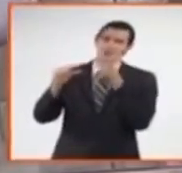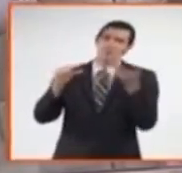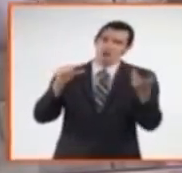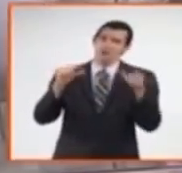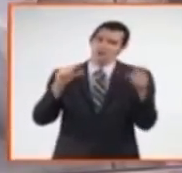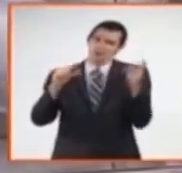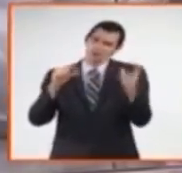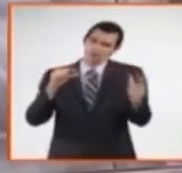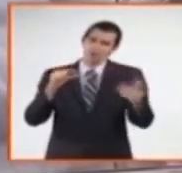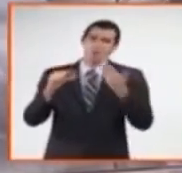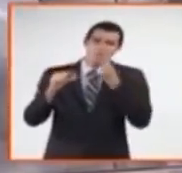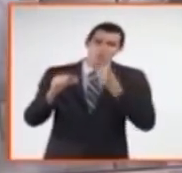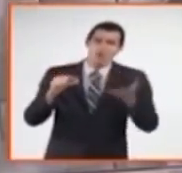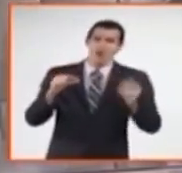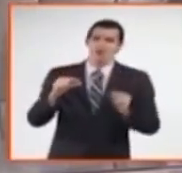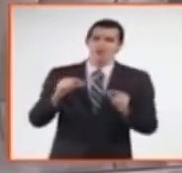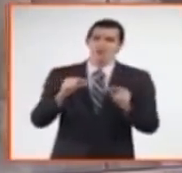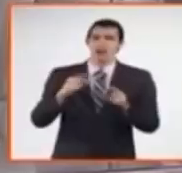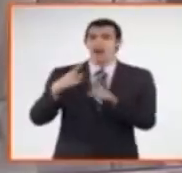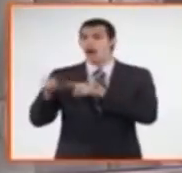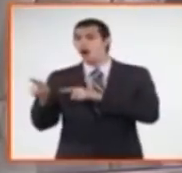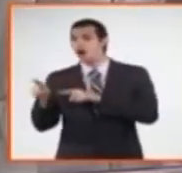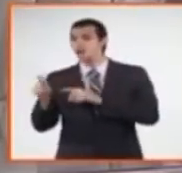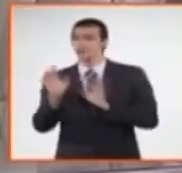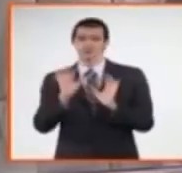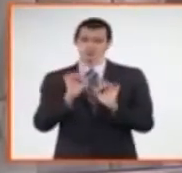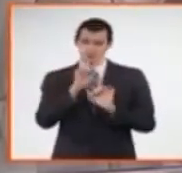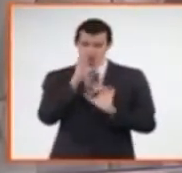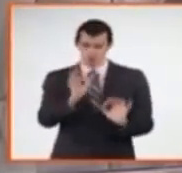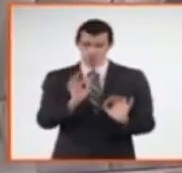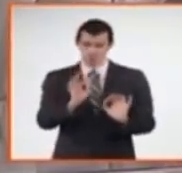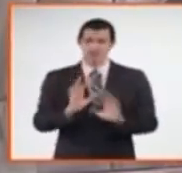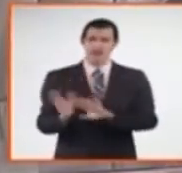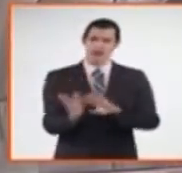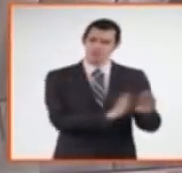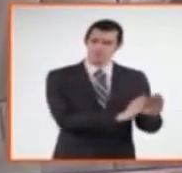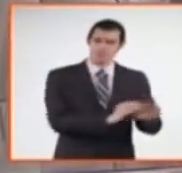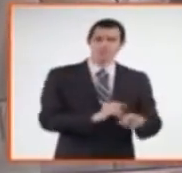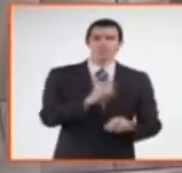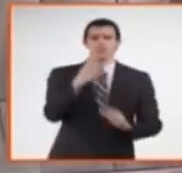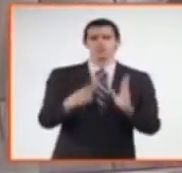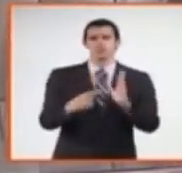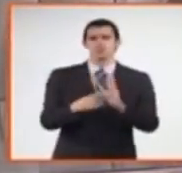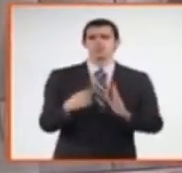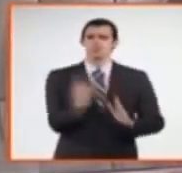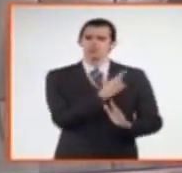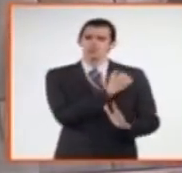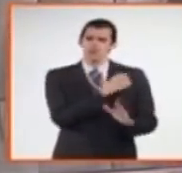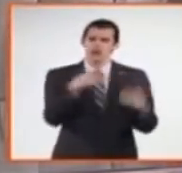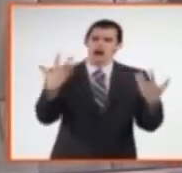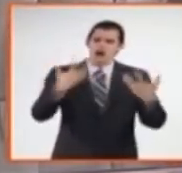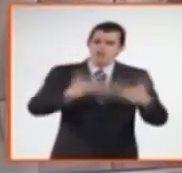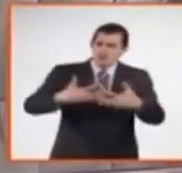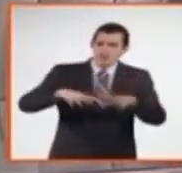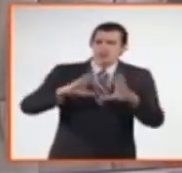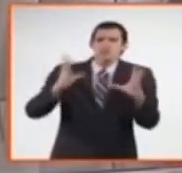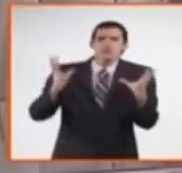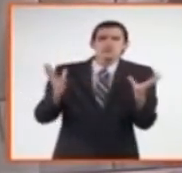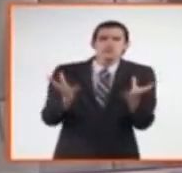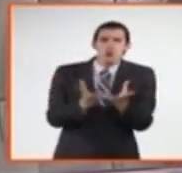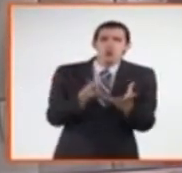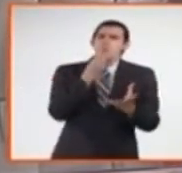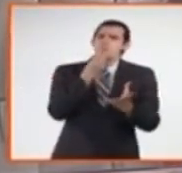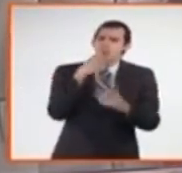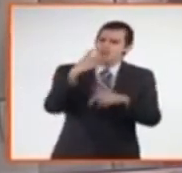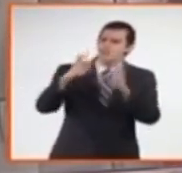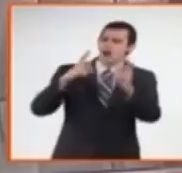momento en el cual va a llegar el pico de la cobertura a toda la población de tal manera de tener el máximo posible de